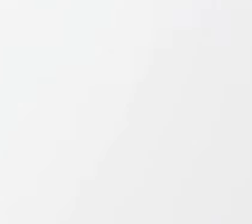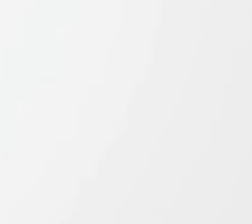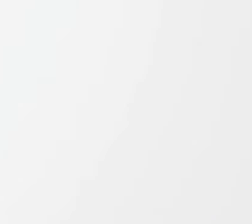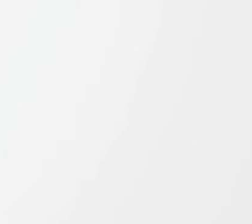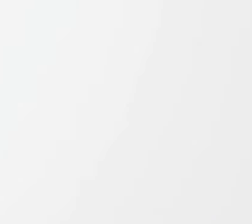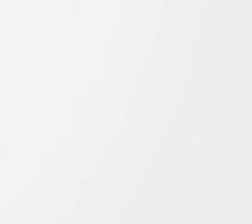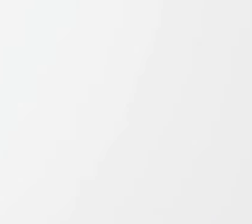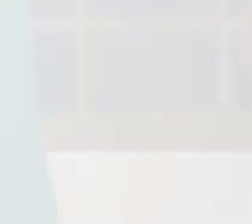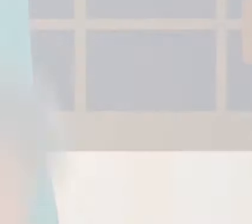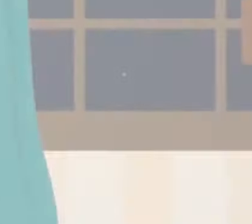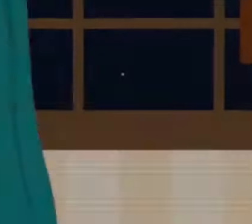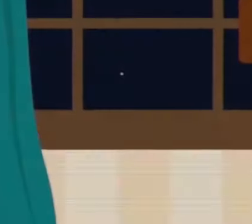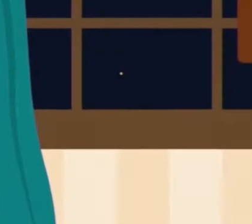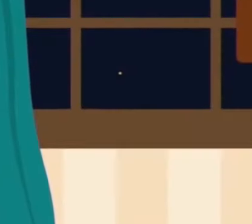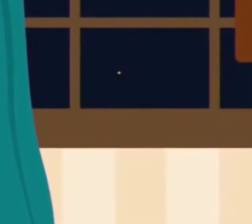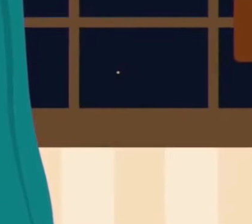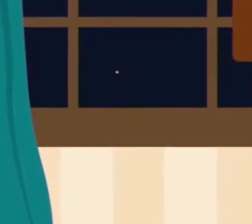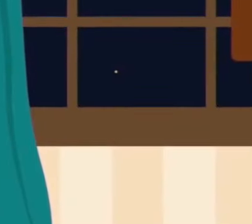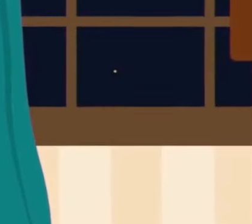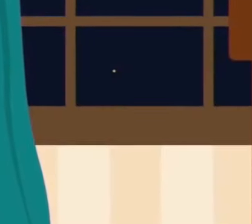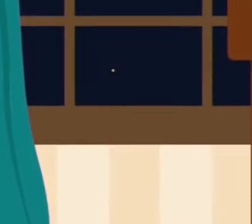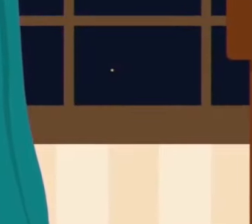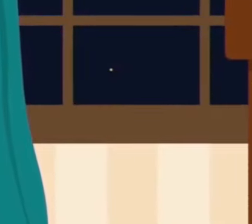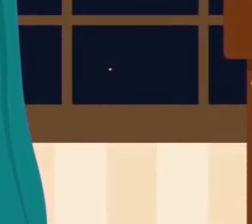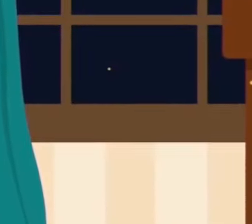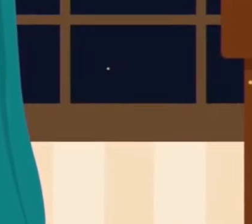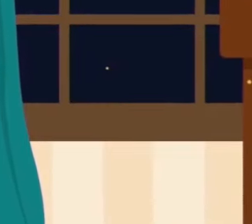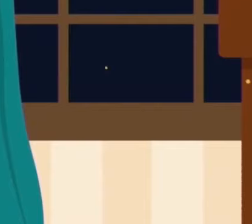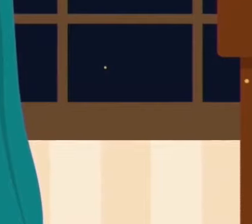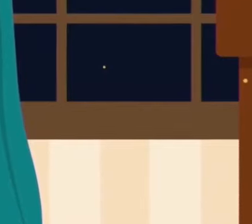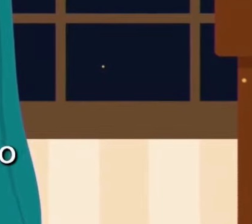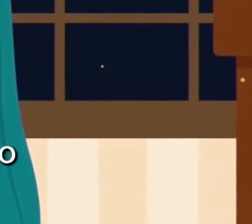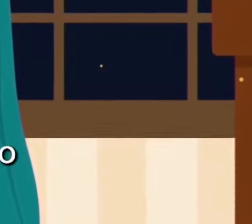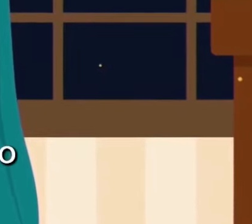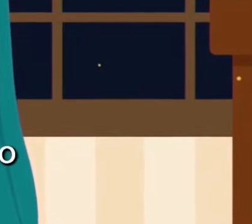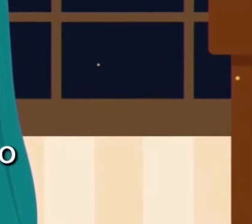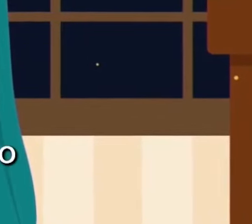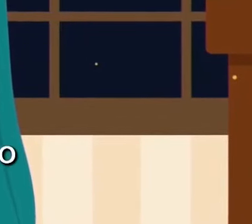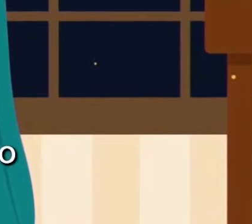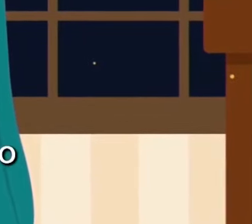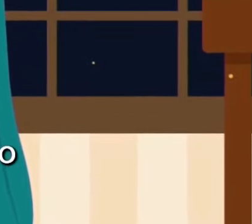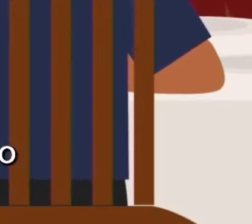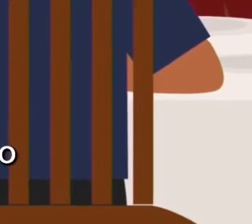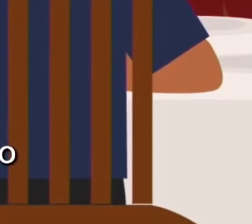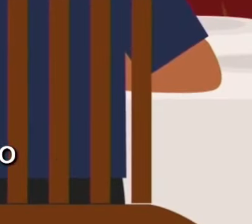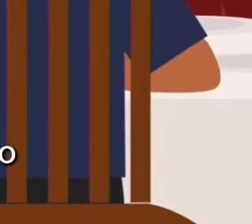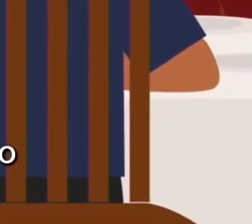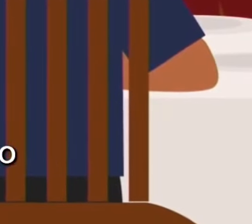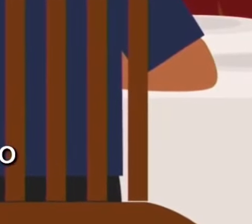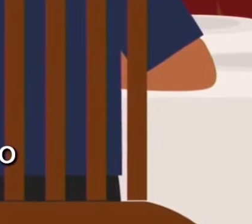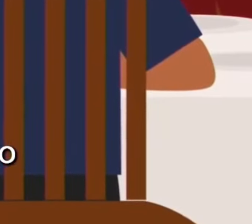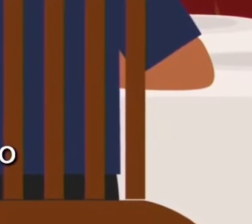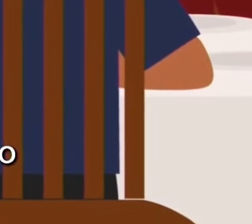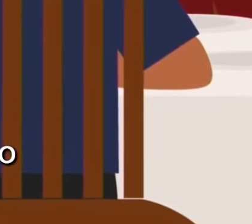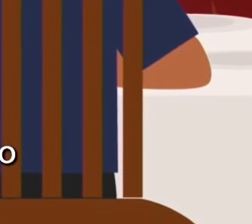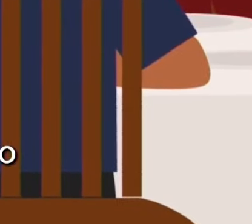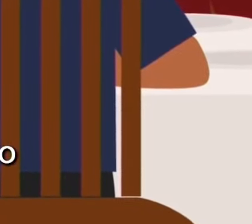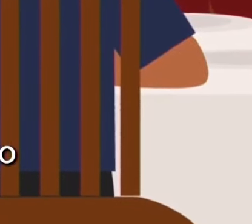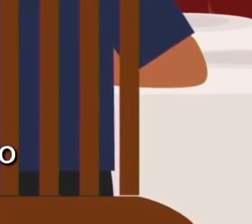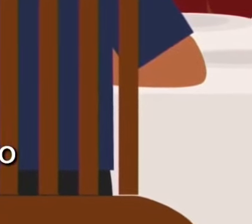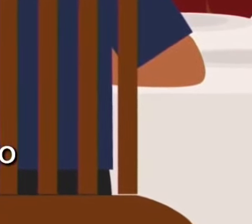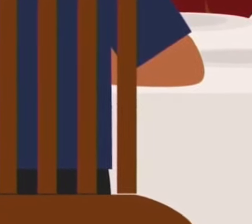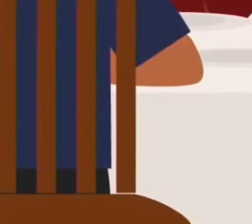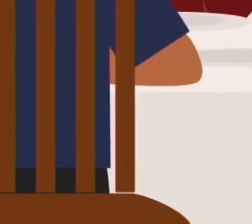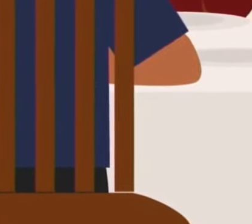garantiza. Esta noche, Marta y sus colegas cenan juntos. Hablan mucho sobre sus dolores de cuerpo y concluyen que